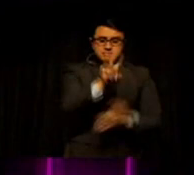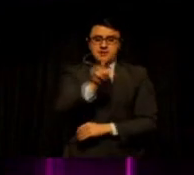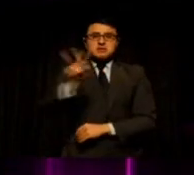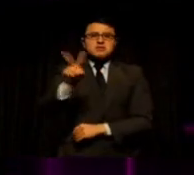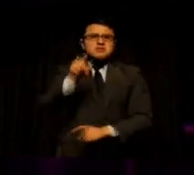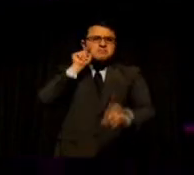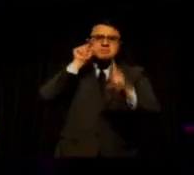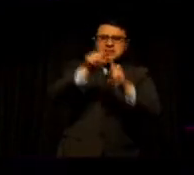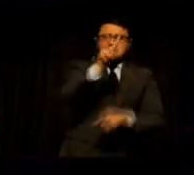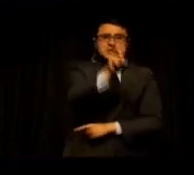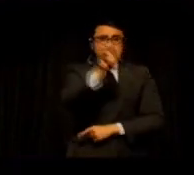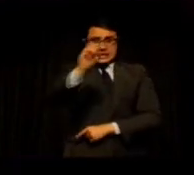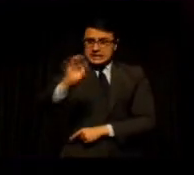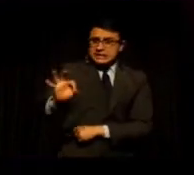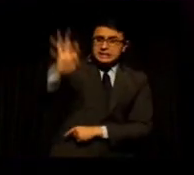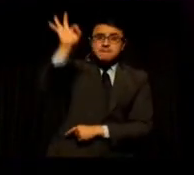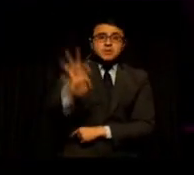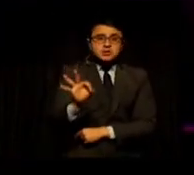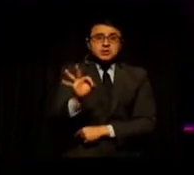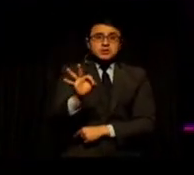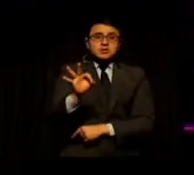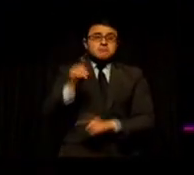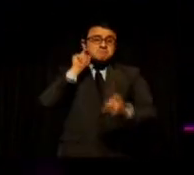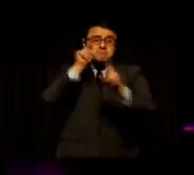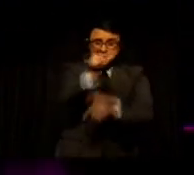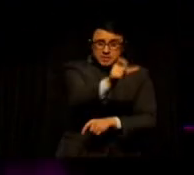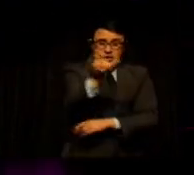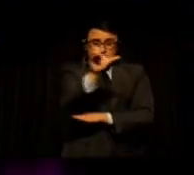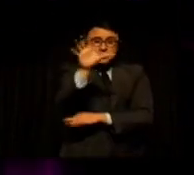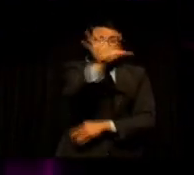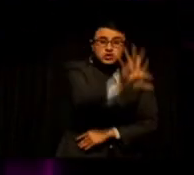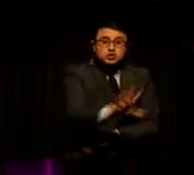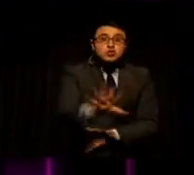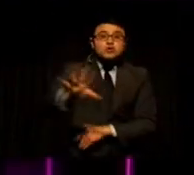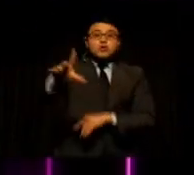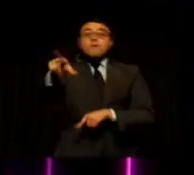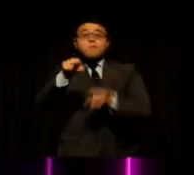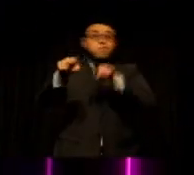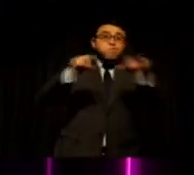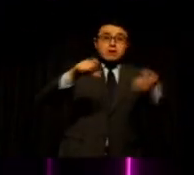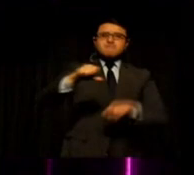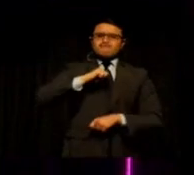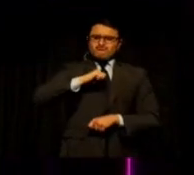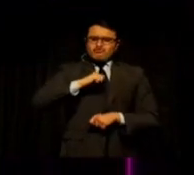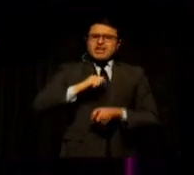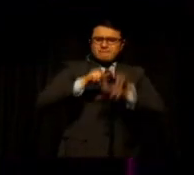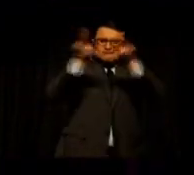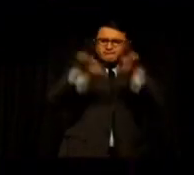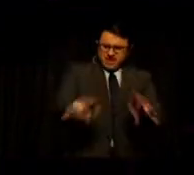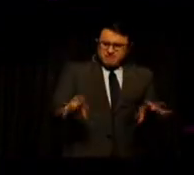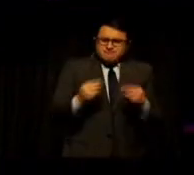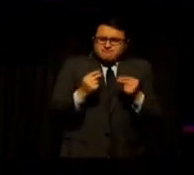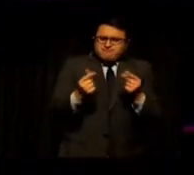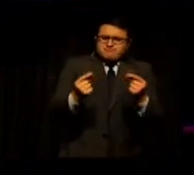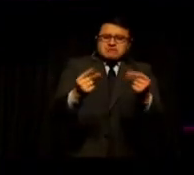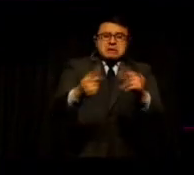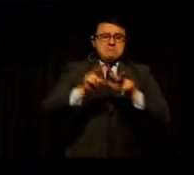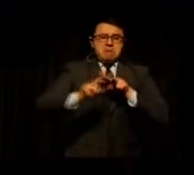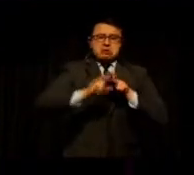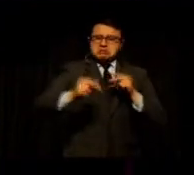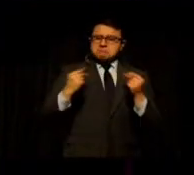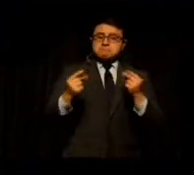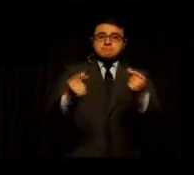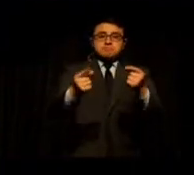el 70 por ciento de todos los colombianos tengan internet de alta velocidad será la más grande